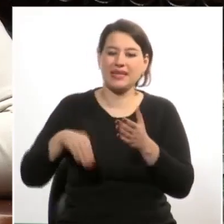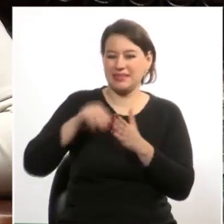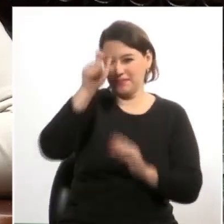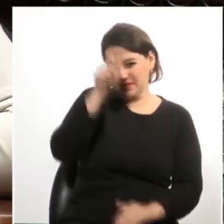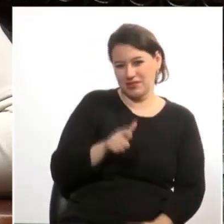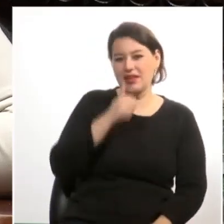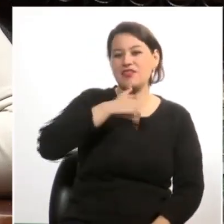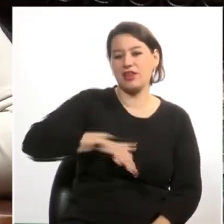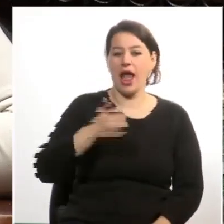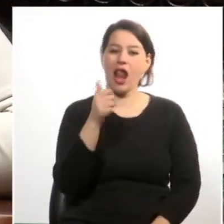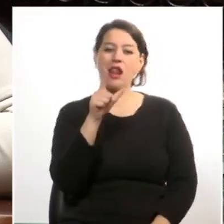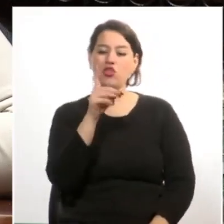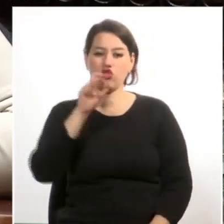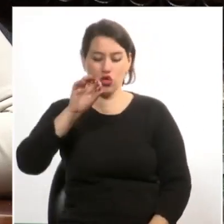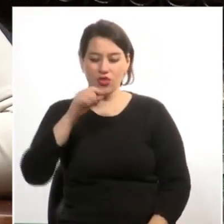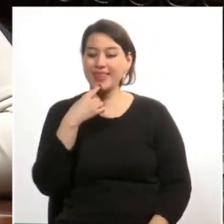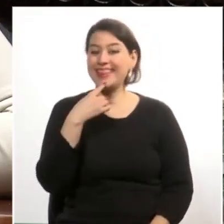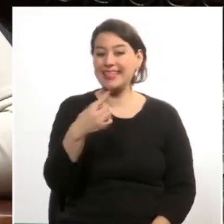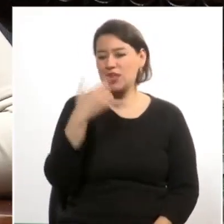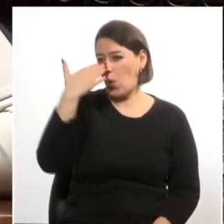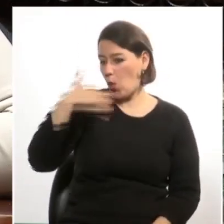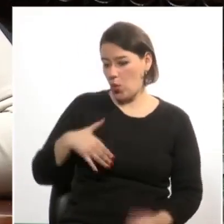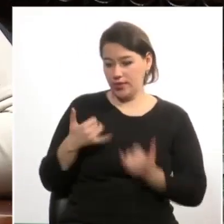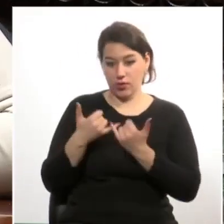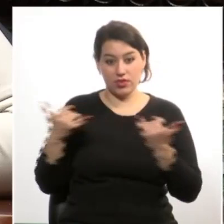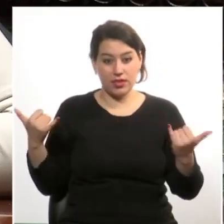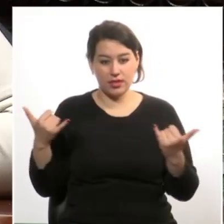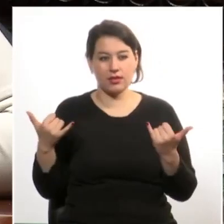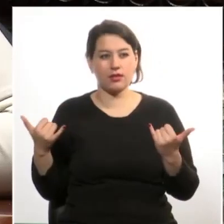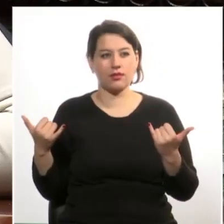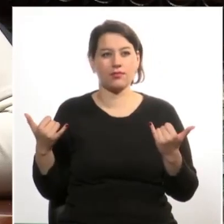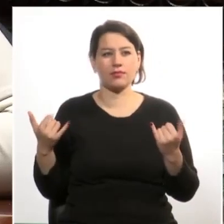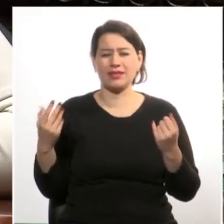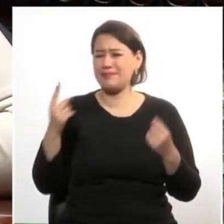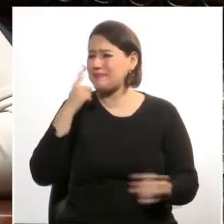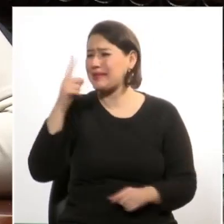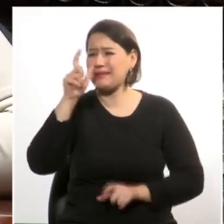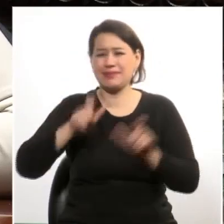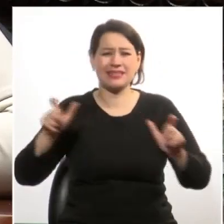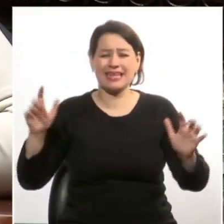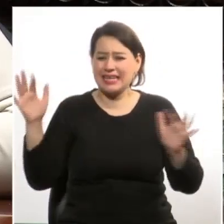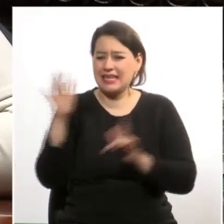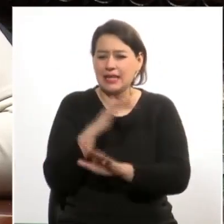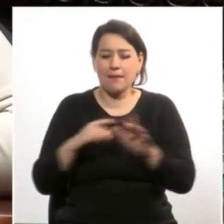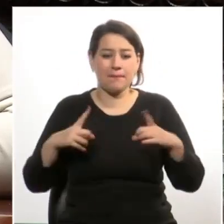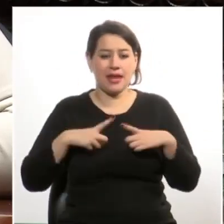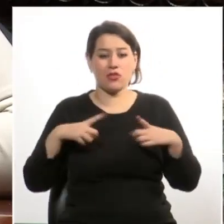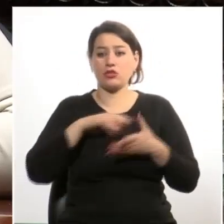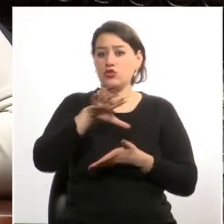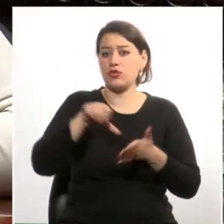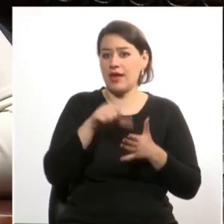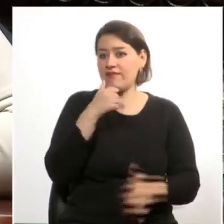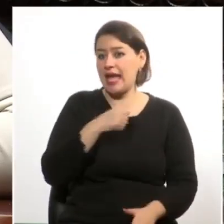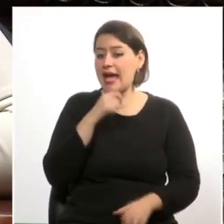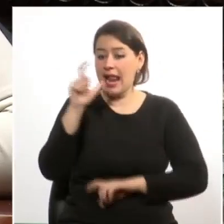historiador Aldo Marchesi diciendo: el último día, un túnel humano de miles de personas esperaban en la Ciudad Vieja a los que